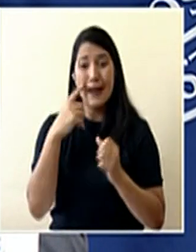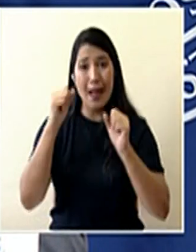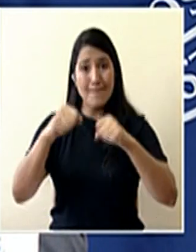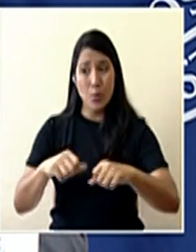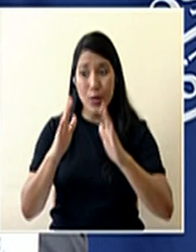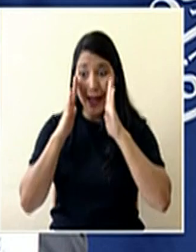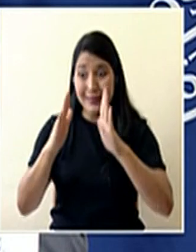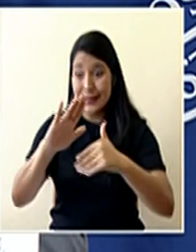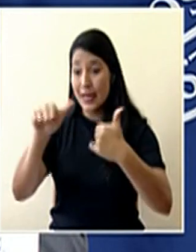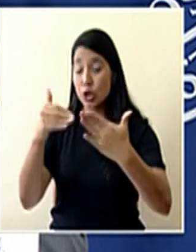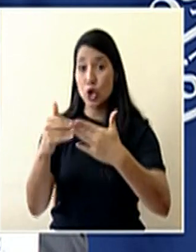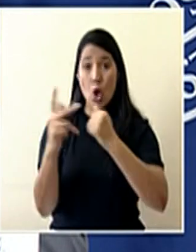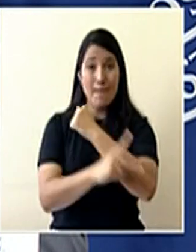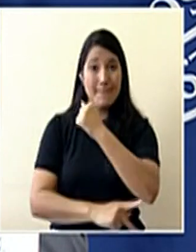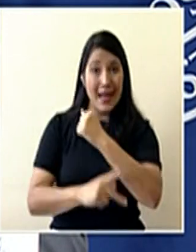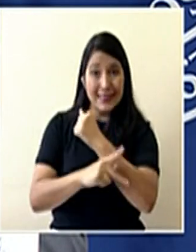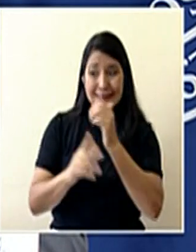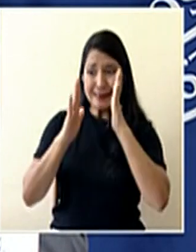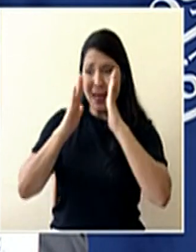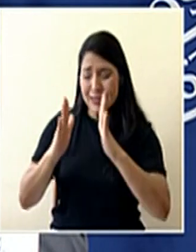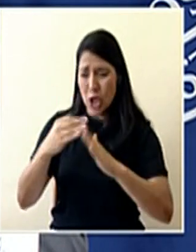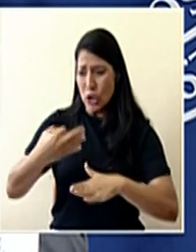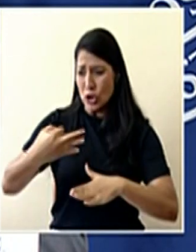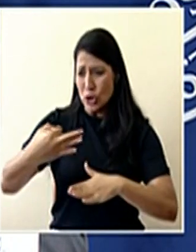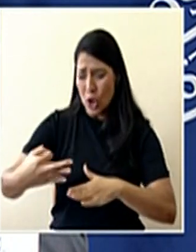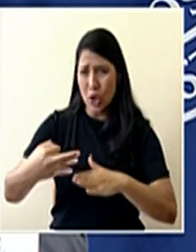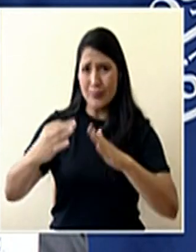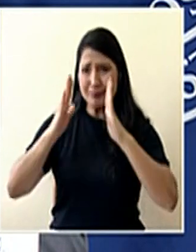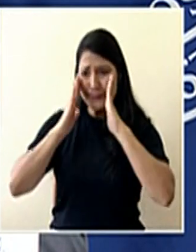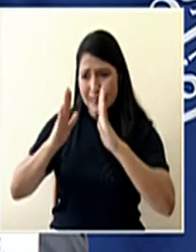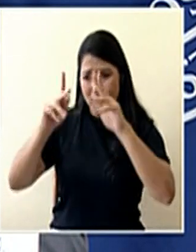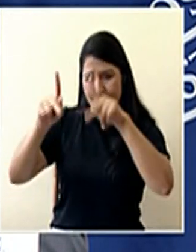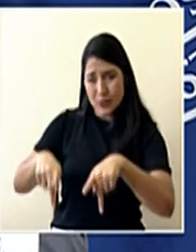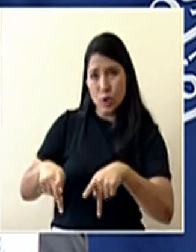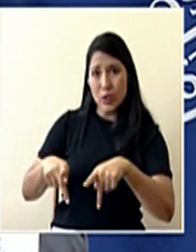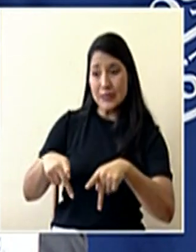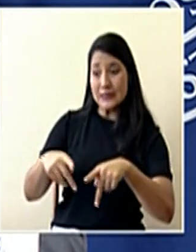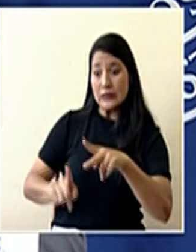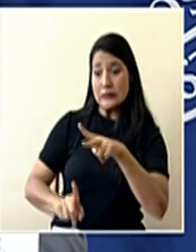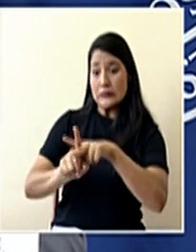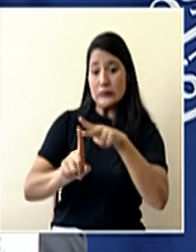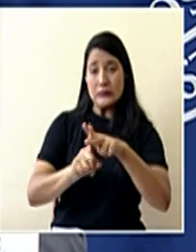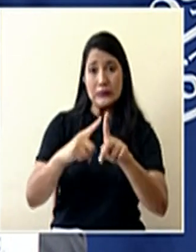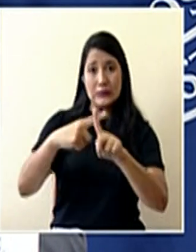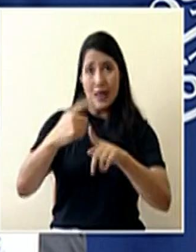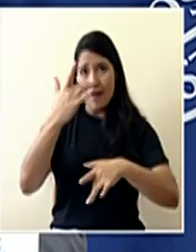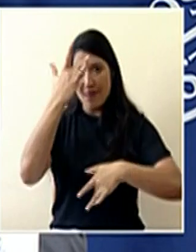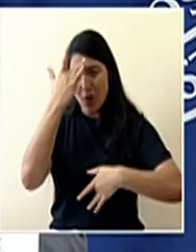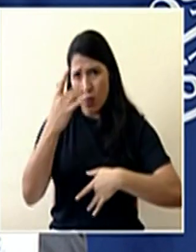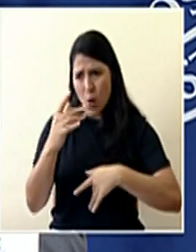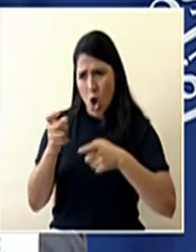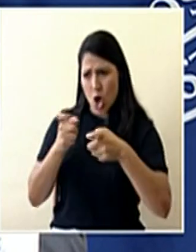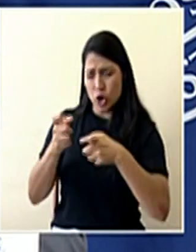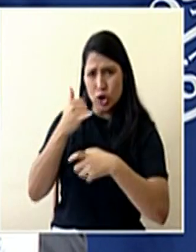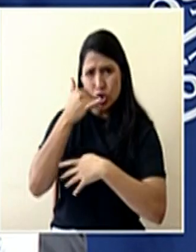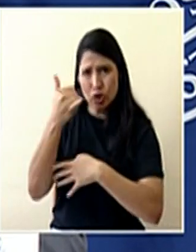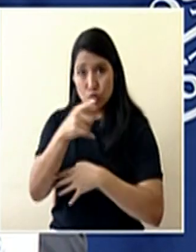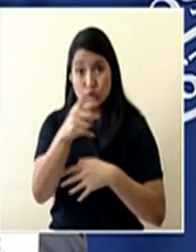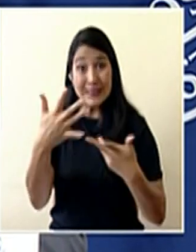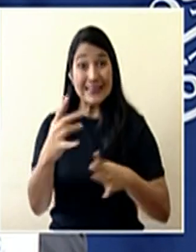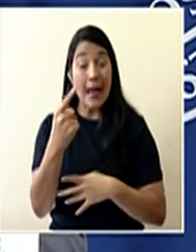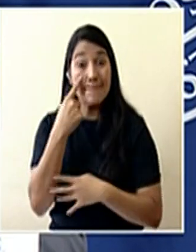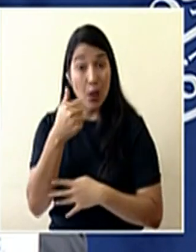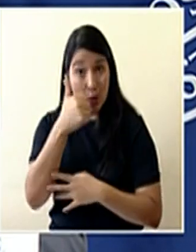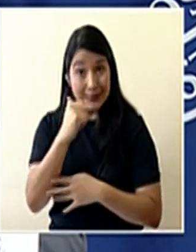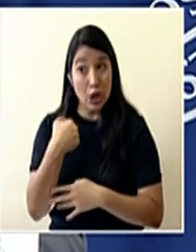el país y todas las personas que todos los días salen sospechosos o contactos cercanos y hacer ese seguimiento por teléfono que ustedes ya vieron ayer, en donde estamos preguntando a